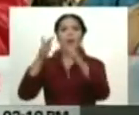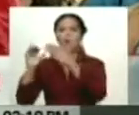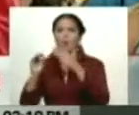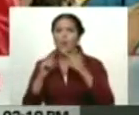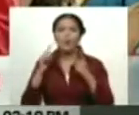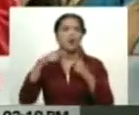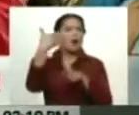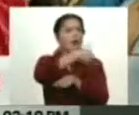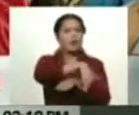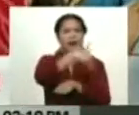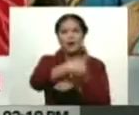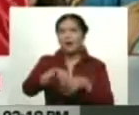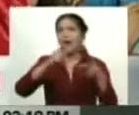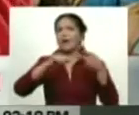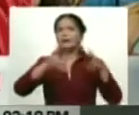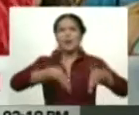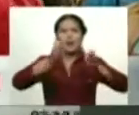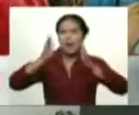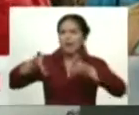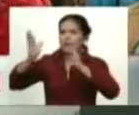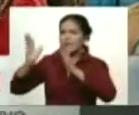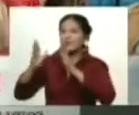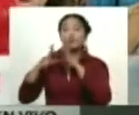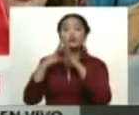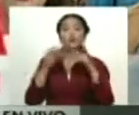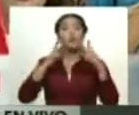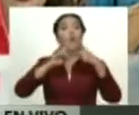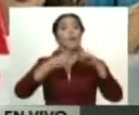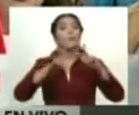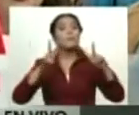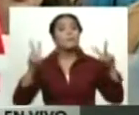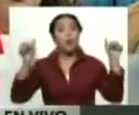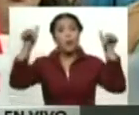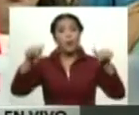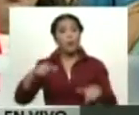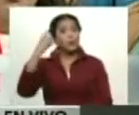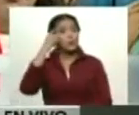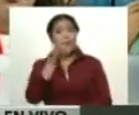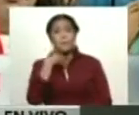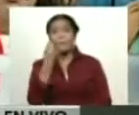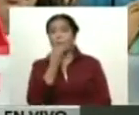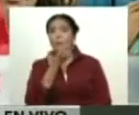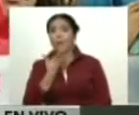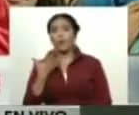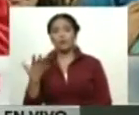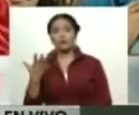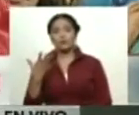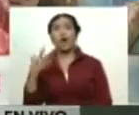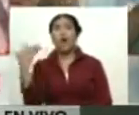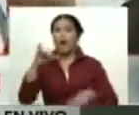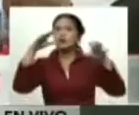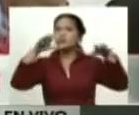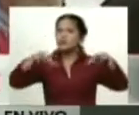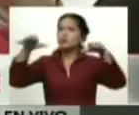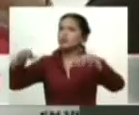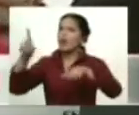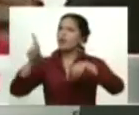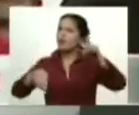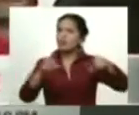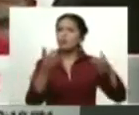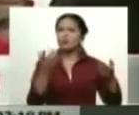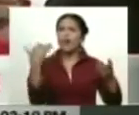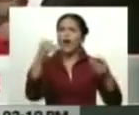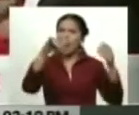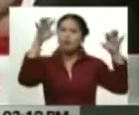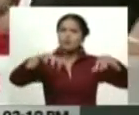calles, urbanismo, paz, paz. Es un día hermoso, inclusive donde ha llovido. ¿No? Me